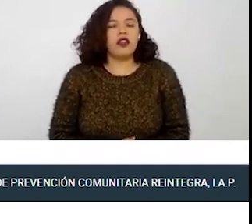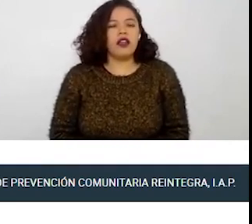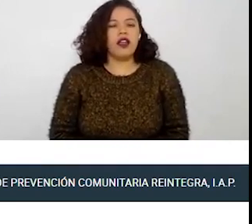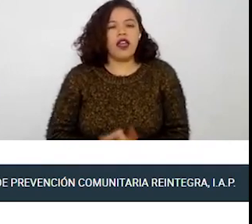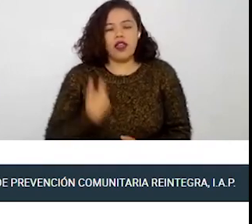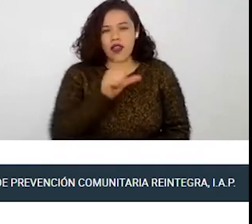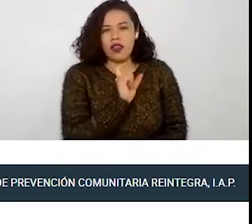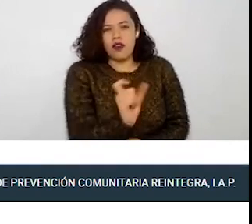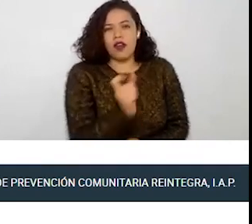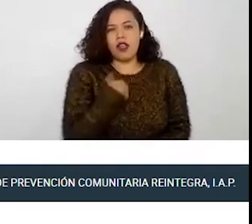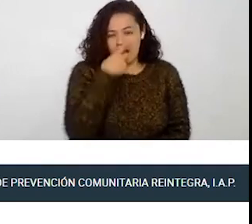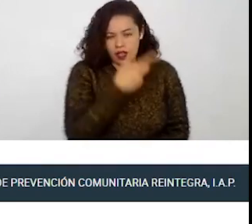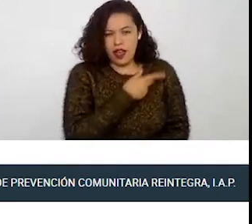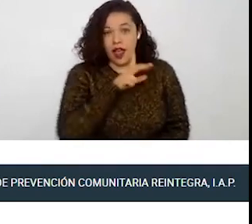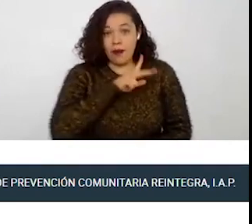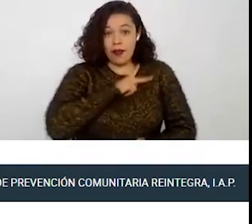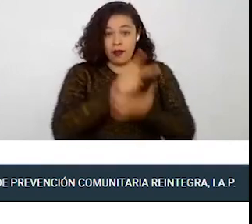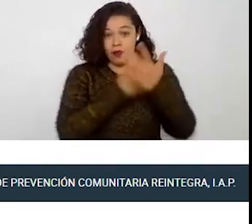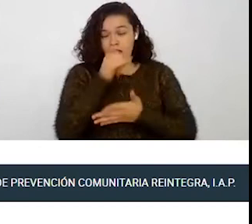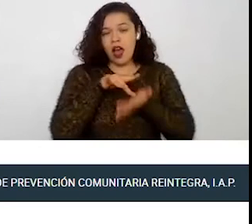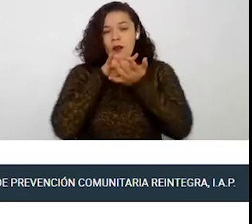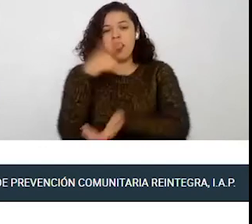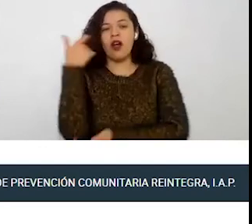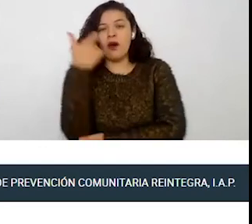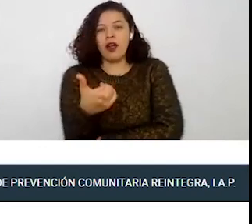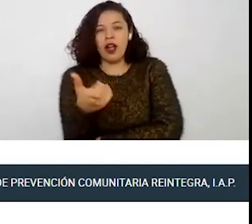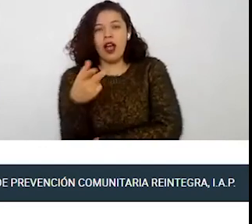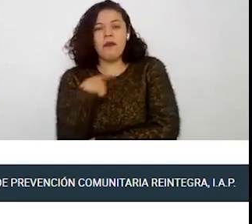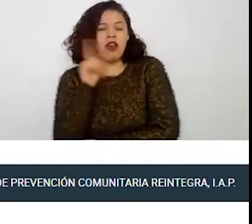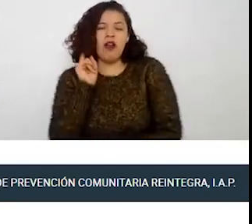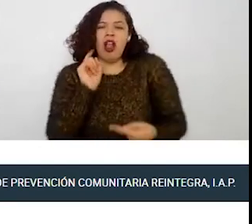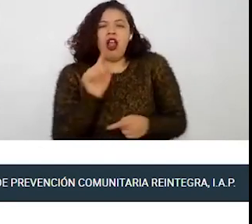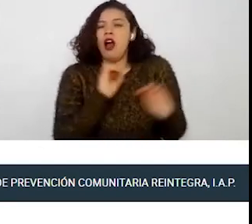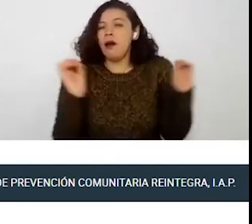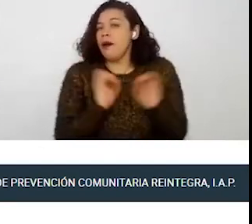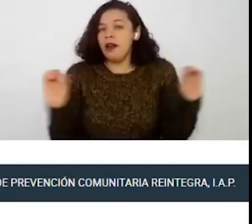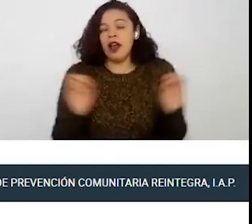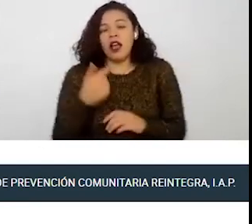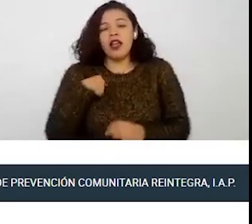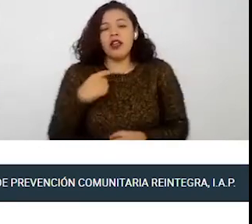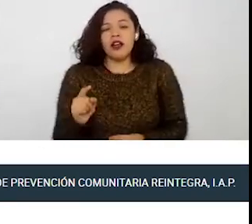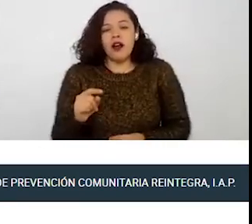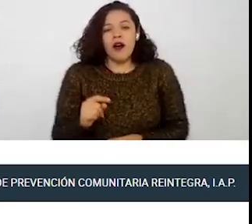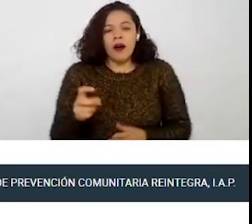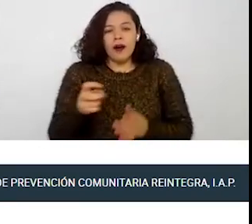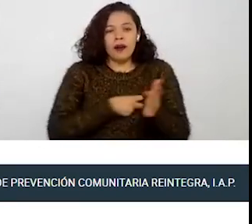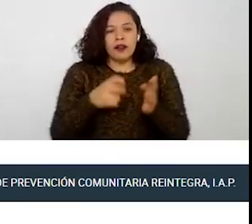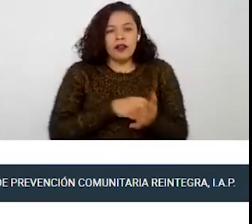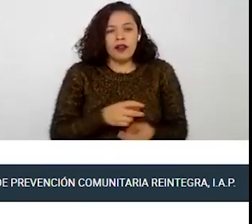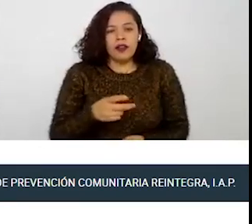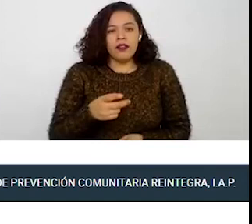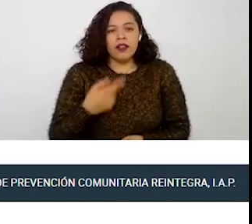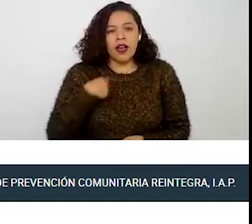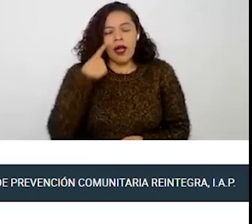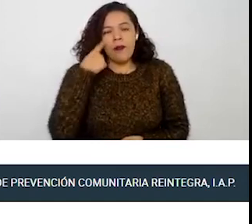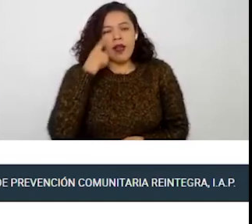cuadrito que les decía en mi proyecto tiene ayudas económicas pero yo no le Piqué yo le picó Bueno aquí me dice editar si se fijan como